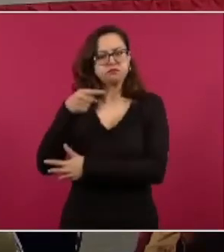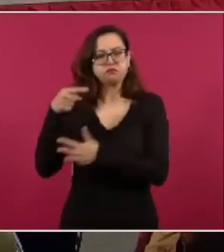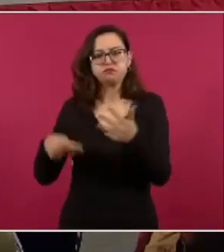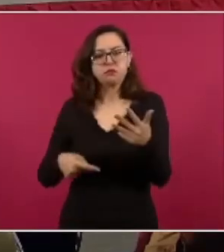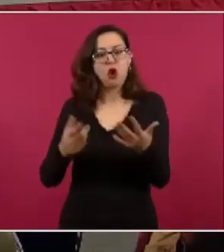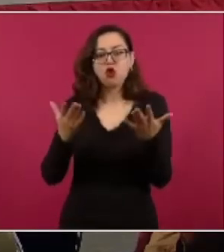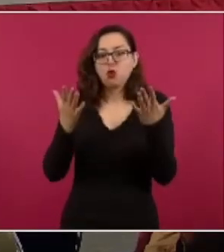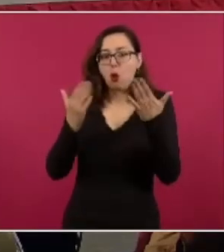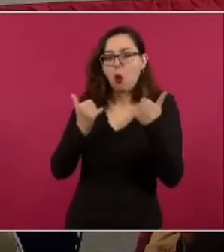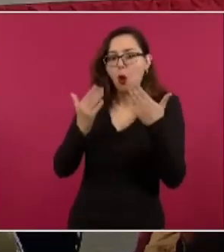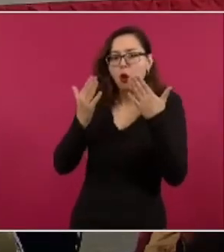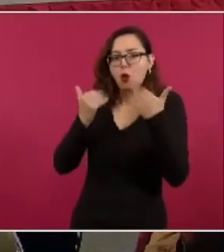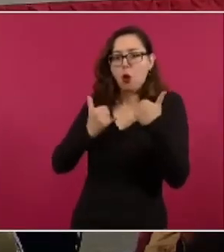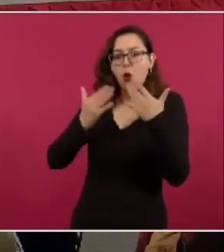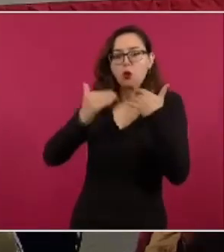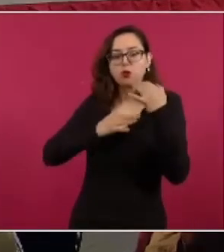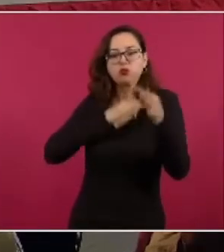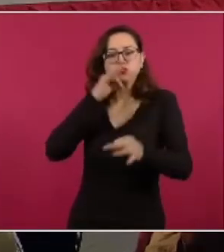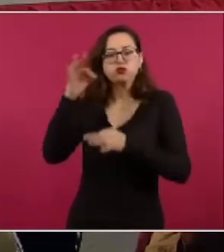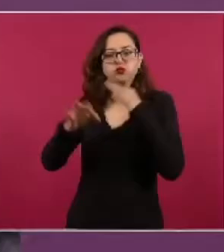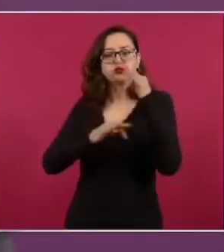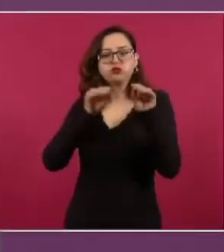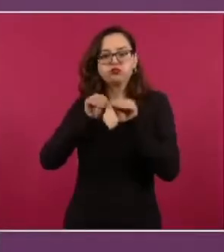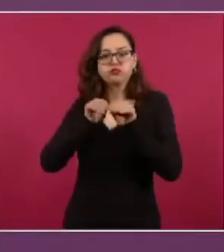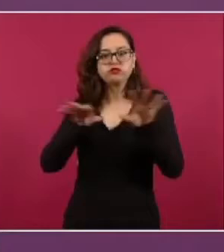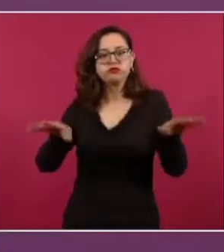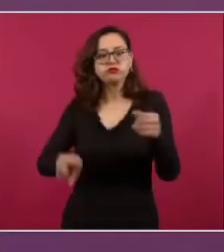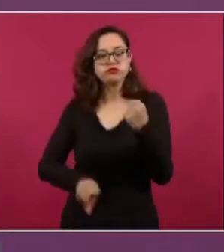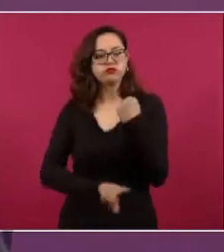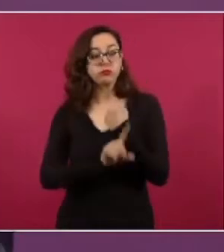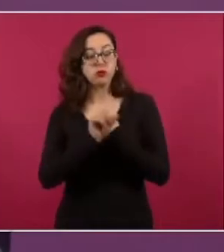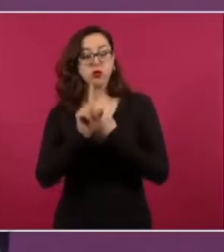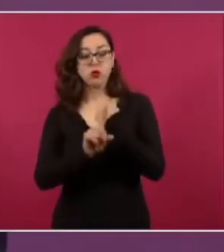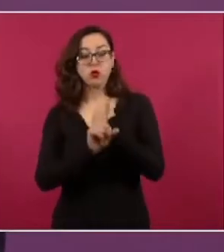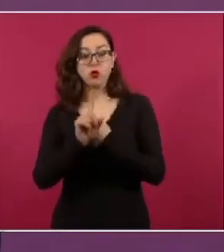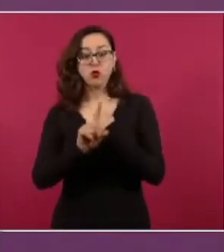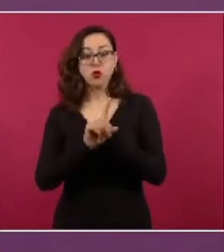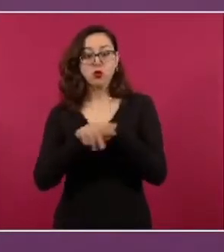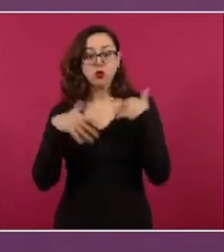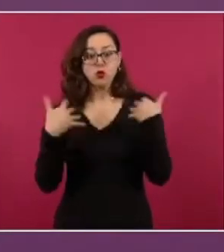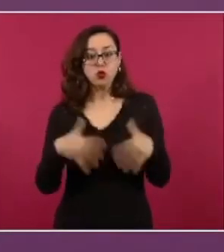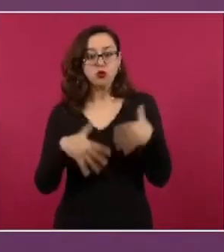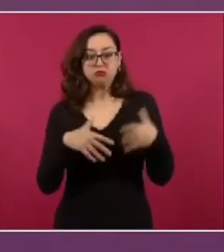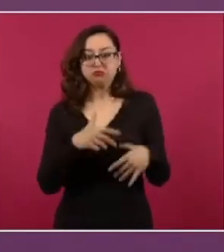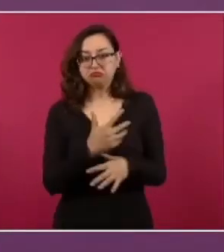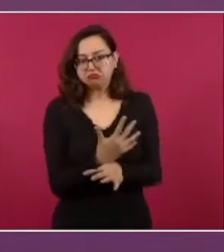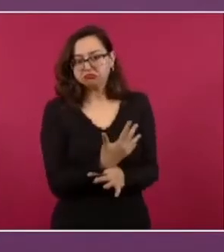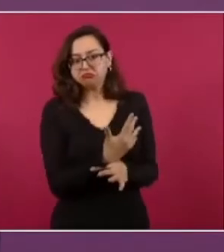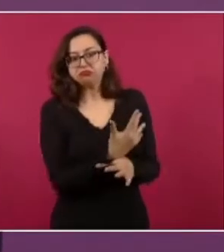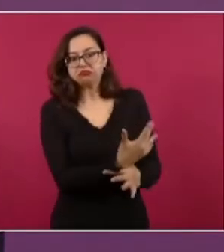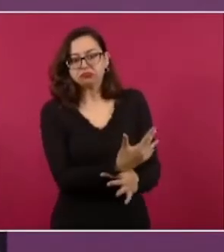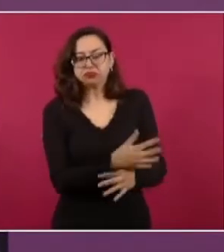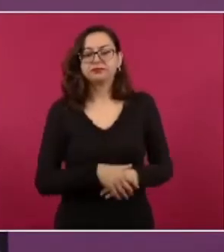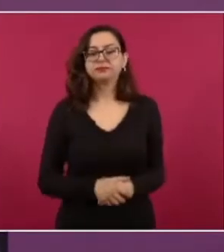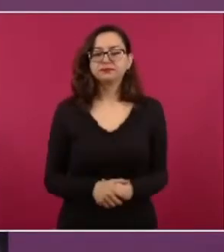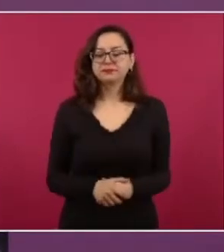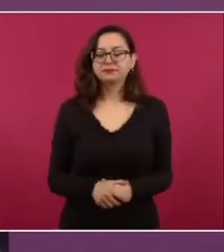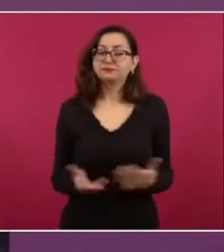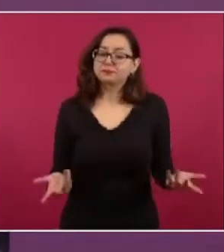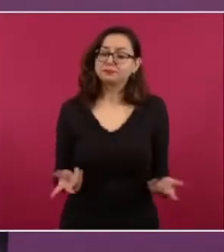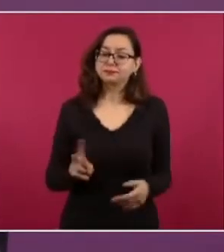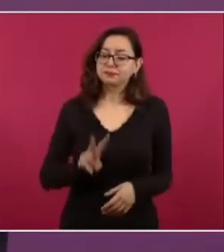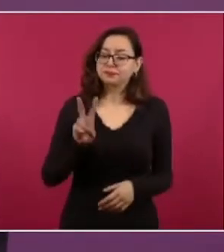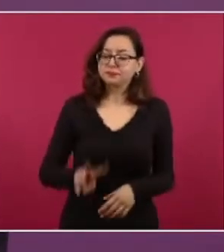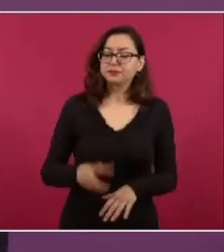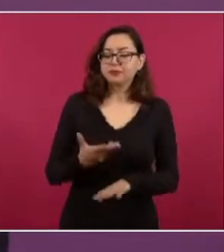convencionales del programa de vacunación universal. Efectivamente, como en su momento lo comentamos de manera detallada en las conferencias